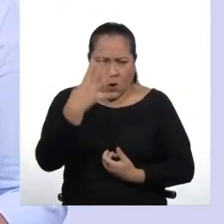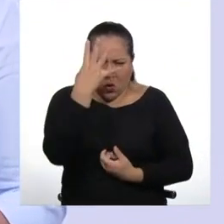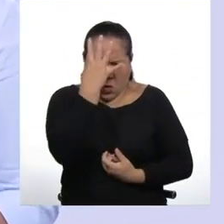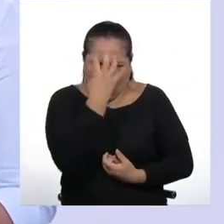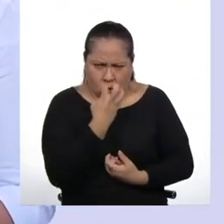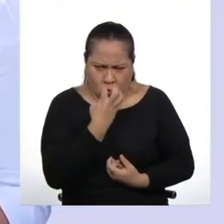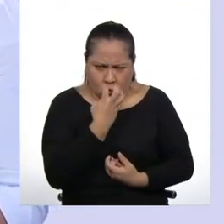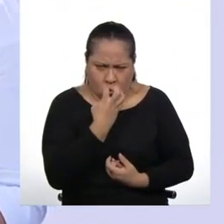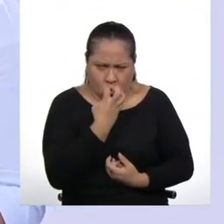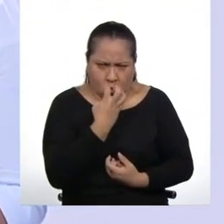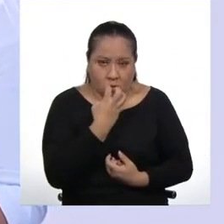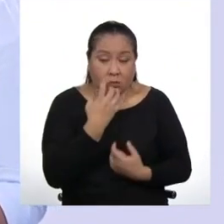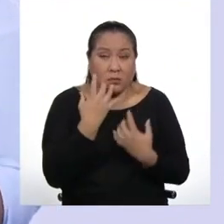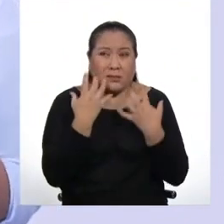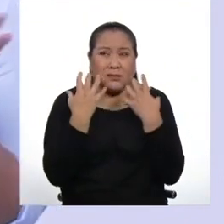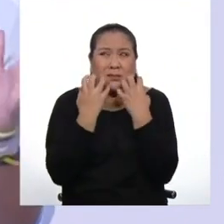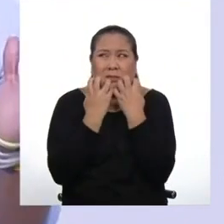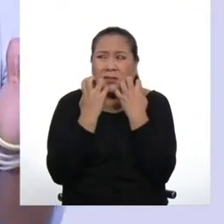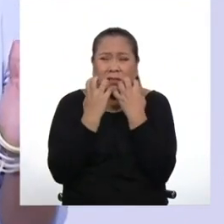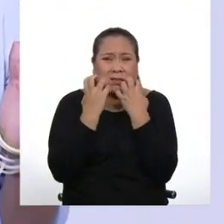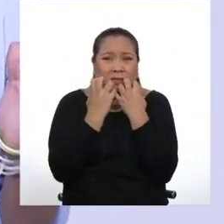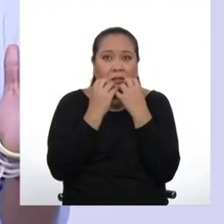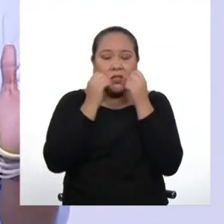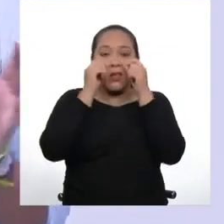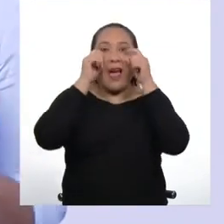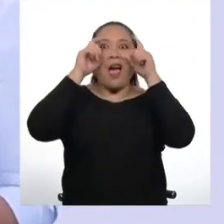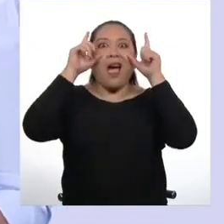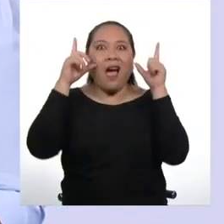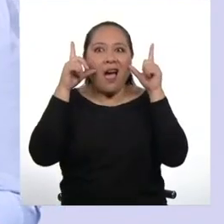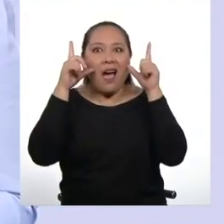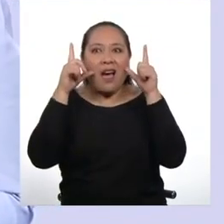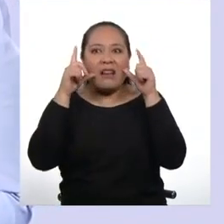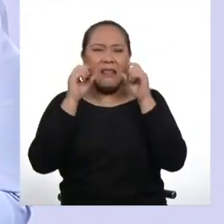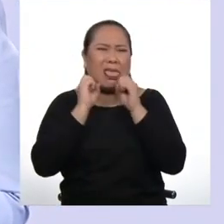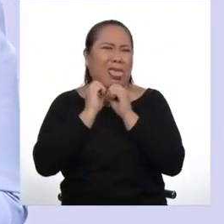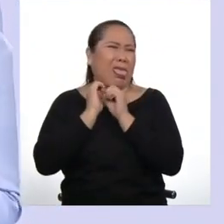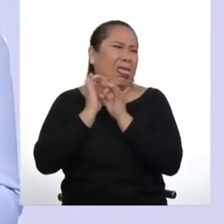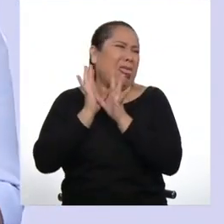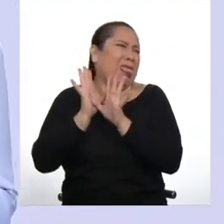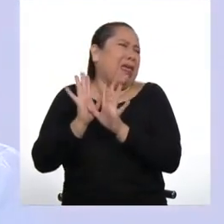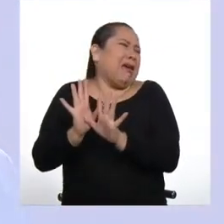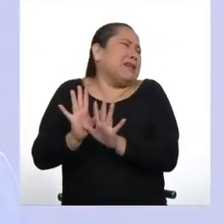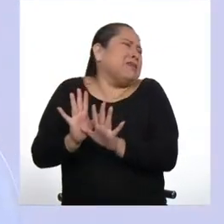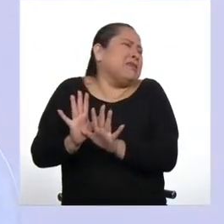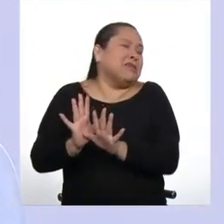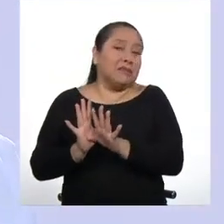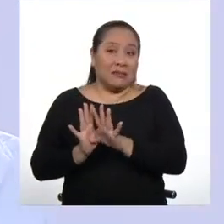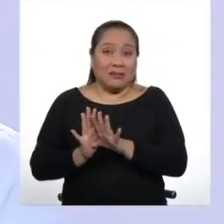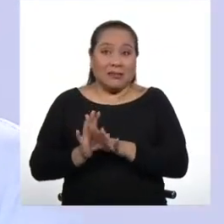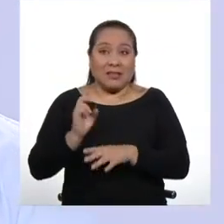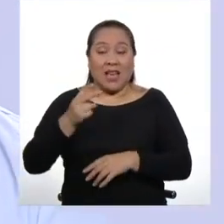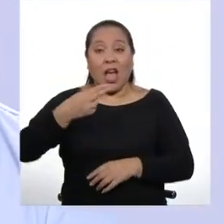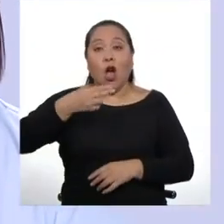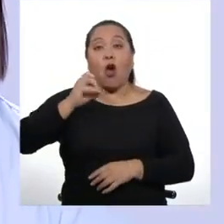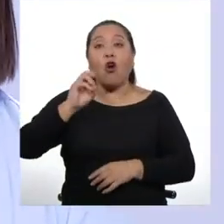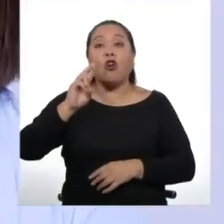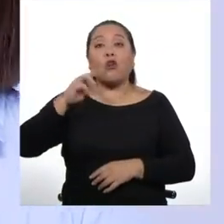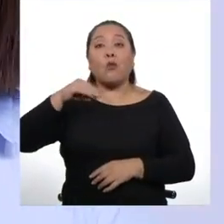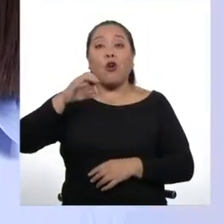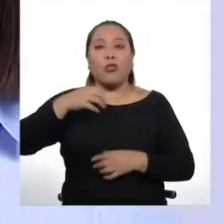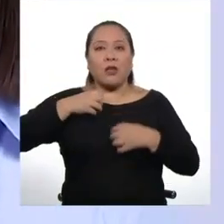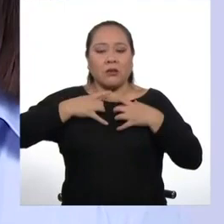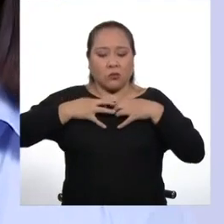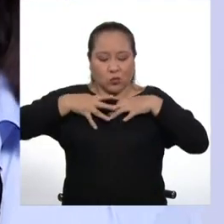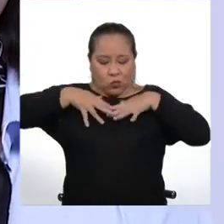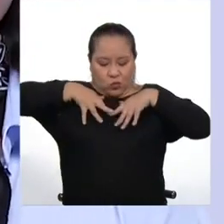enfado, miedo, sorpresa y asco. Las hormonas que aparecen en nuestro cuerpo